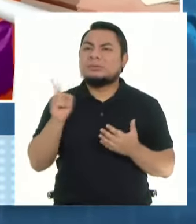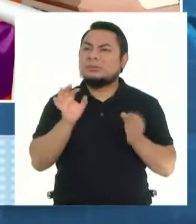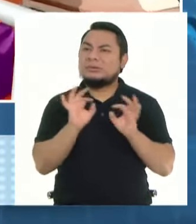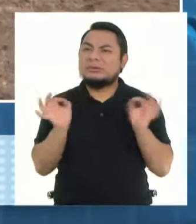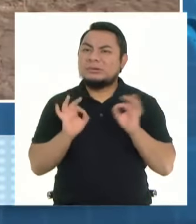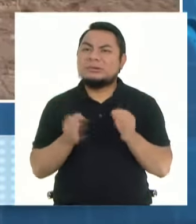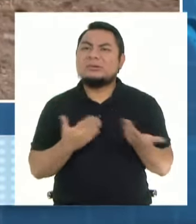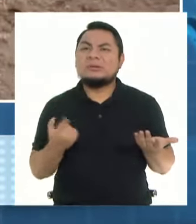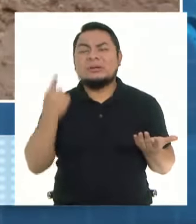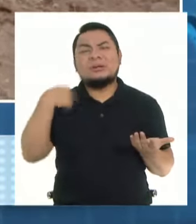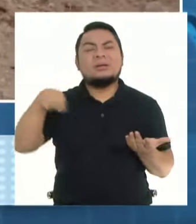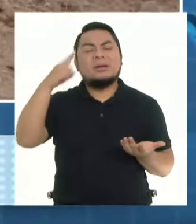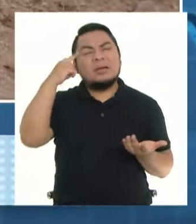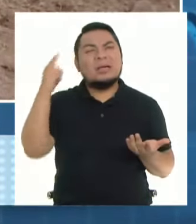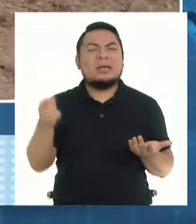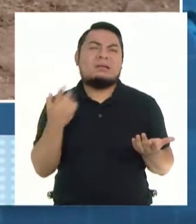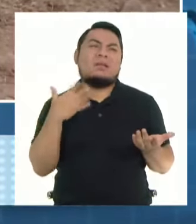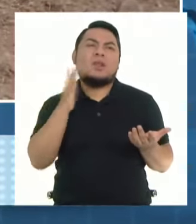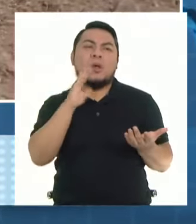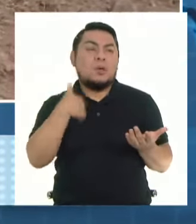miran fantasmas estos